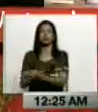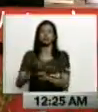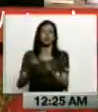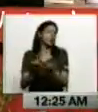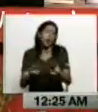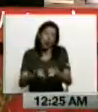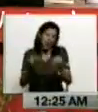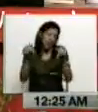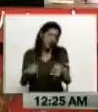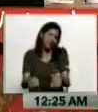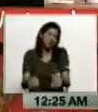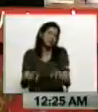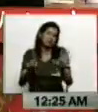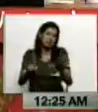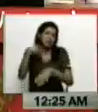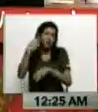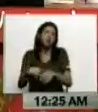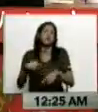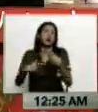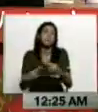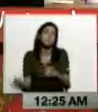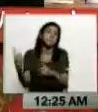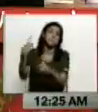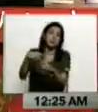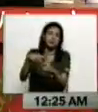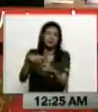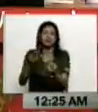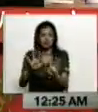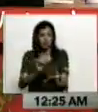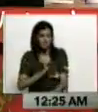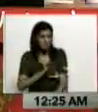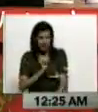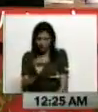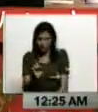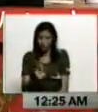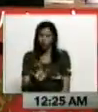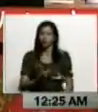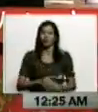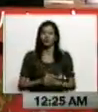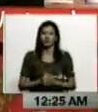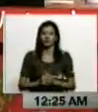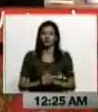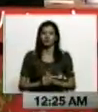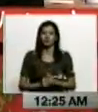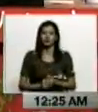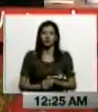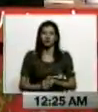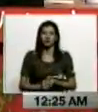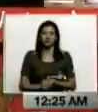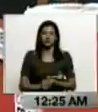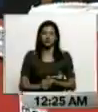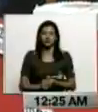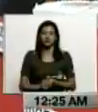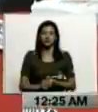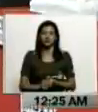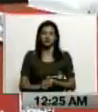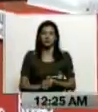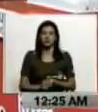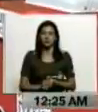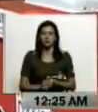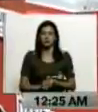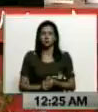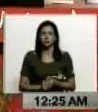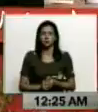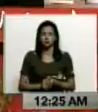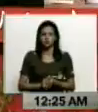orita No te asustes No te asustes ya va ayudar Ah vamos